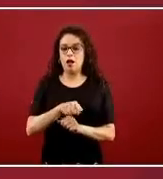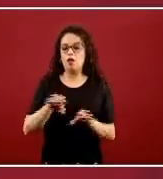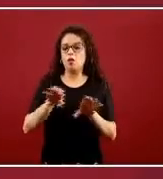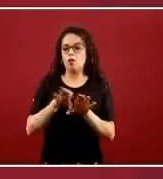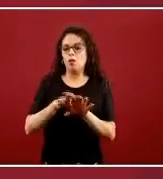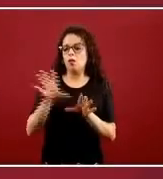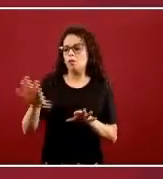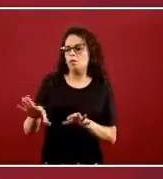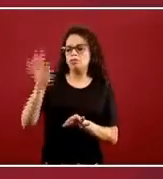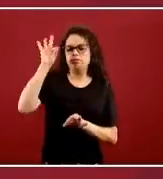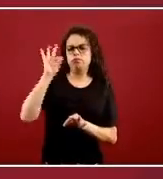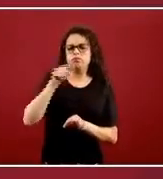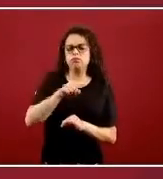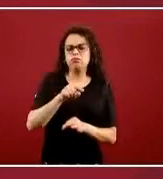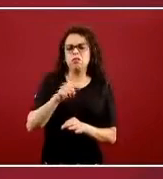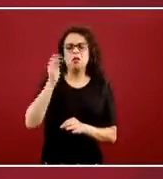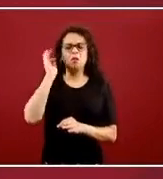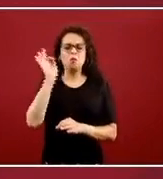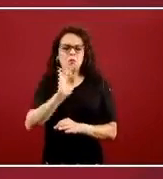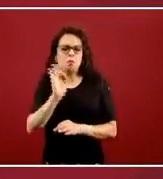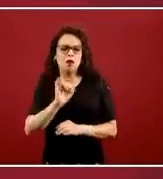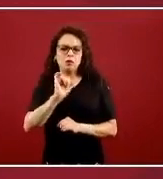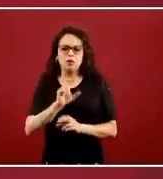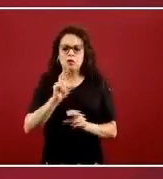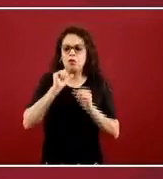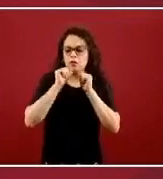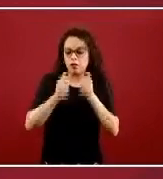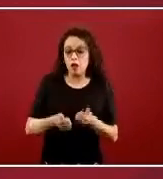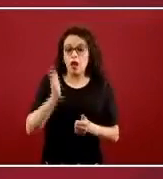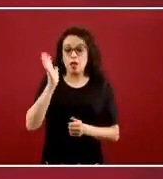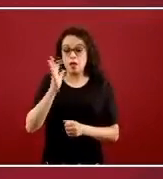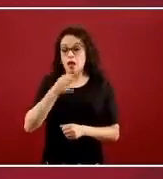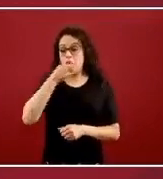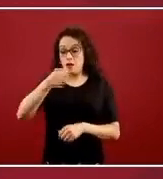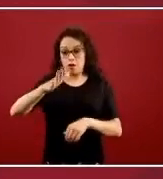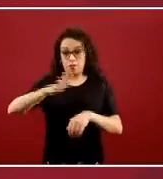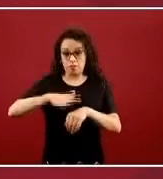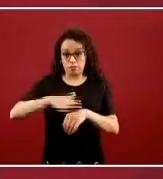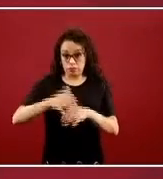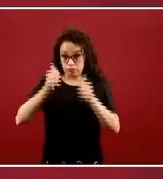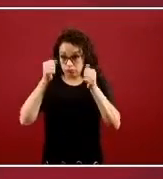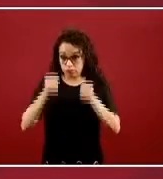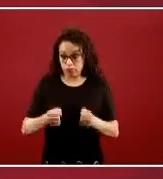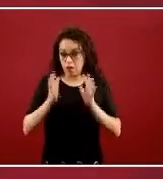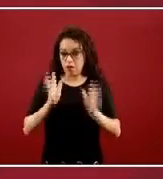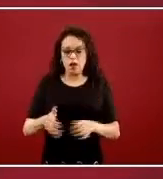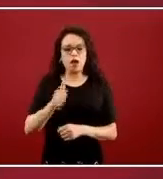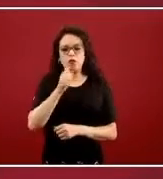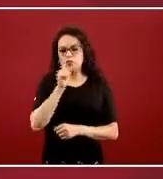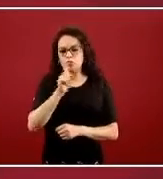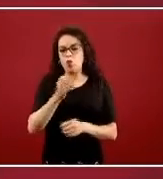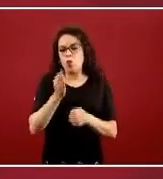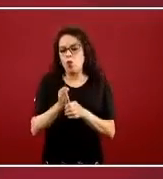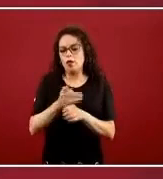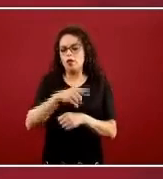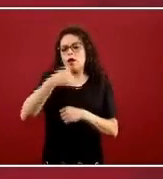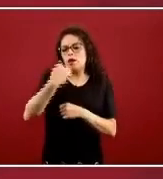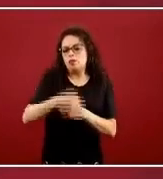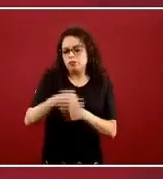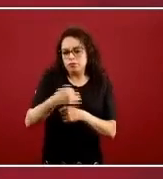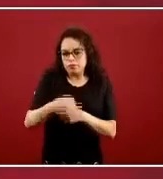no tenemos ninguna señal que nos indique que esto sería el caso. Es una medida preventiva, es una medida